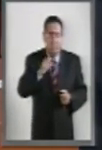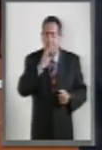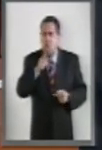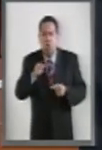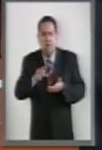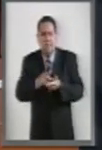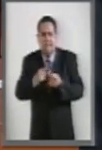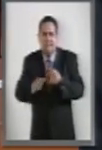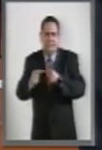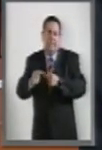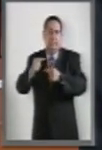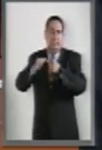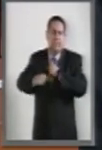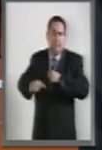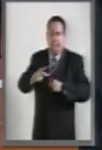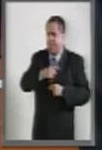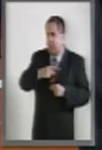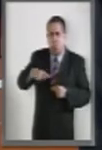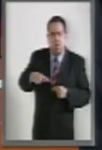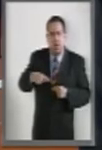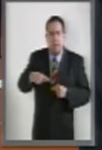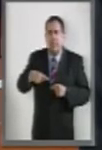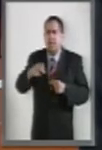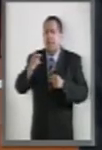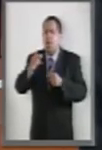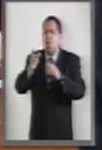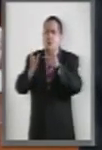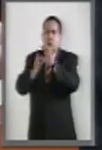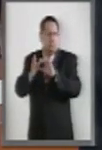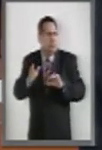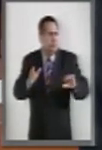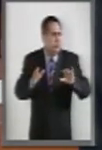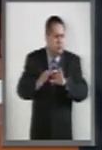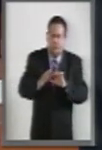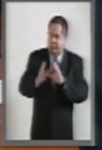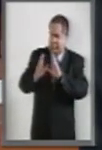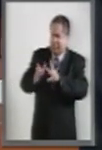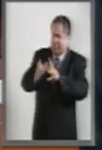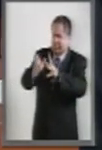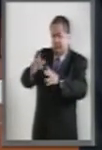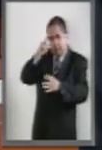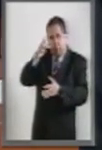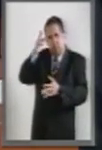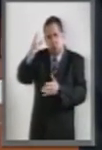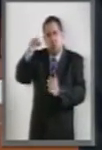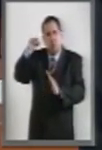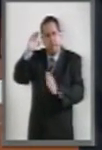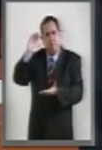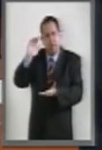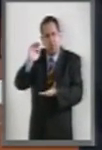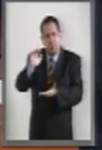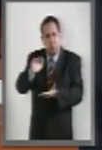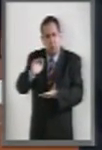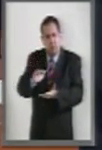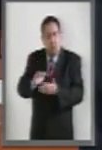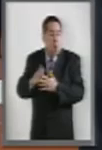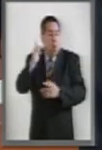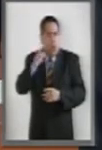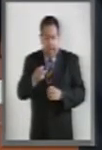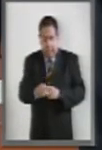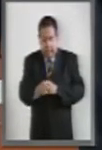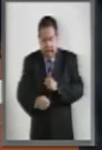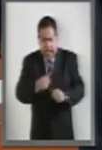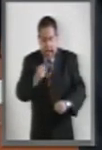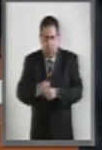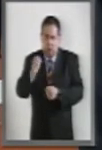a tener una trayectoria de deuda no solamente sostenible, sino decreciente. Se está planteando que este año alcance su